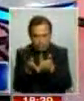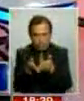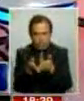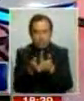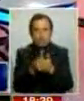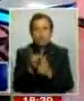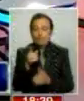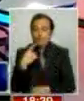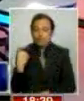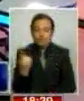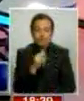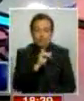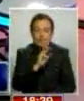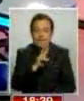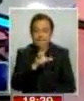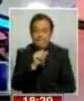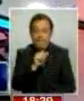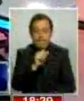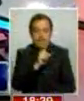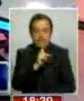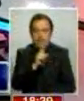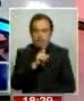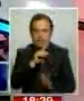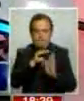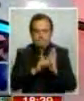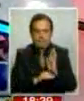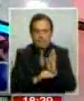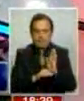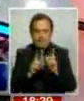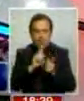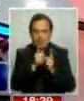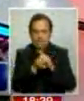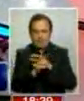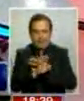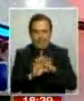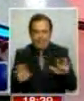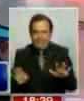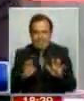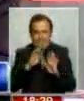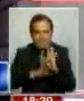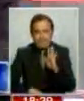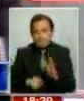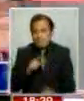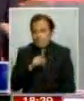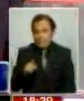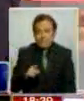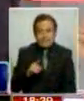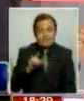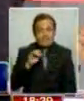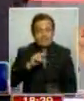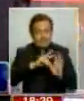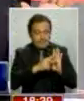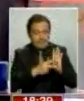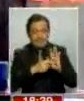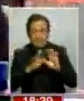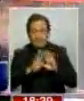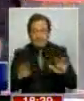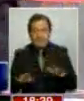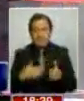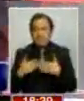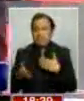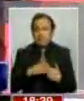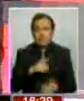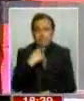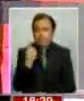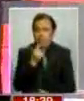ingresos. Pero todos van a pagar ingresos. El IVA, no le van a hacer ninguna rebaja. En el IVA no hay ningún cambio, no hay Matilde, ninguna rebaja, no hay, por eso. Con o sin reforma tributaria. Por eso, todo el mundo tiene que pagar